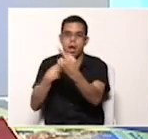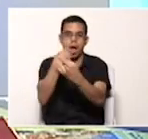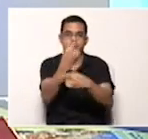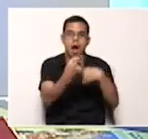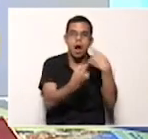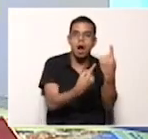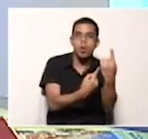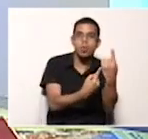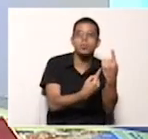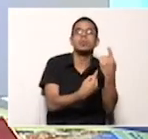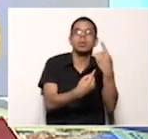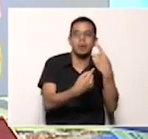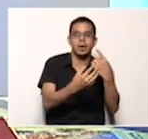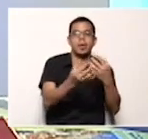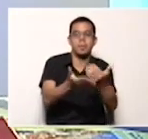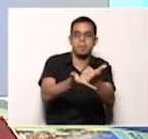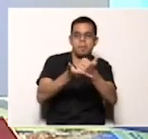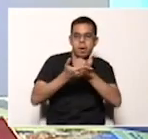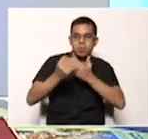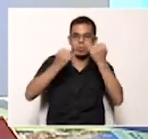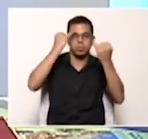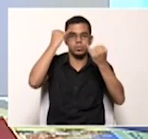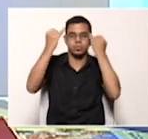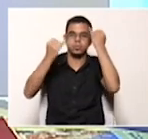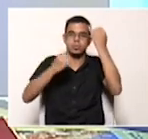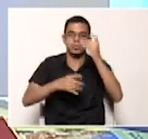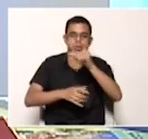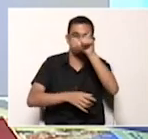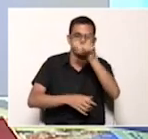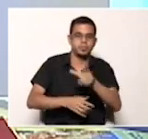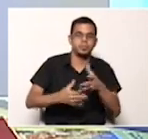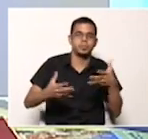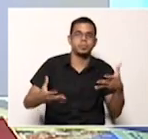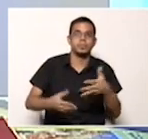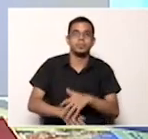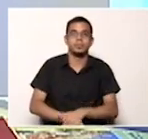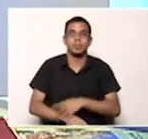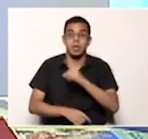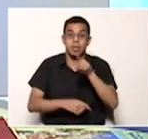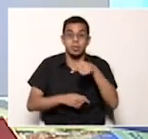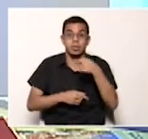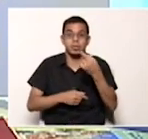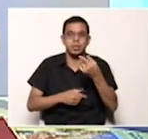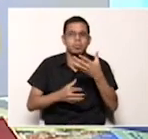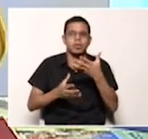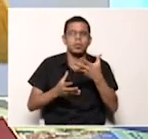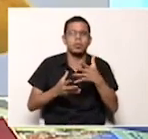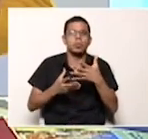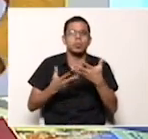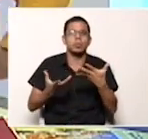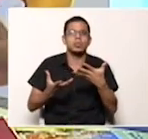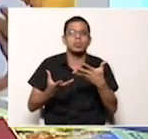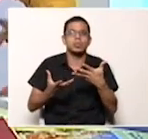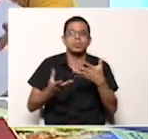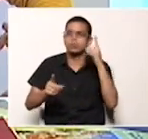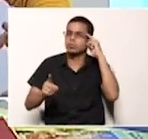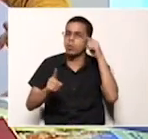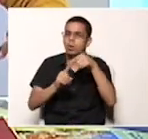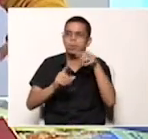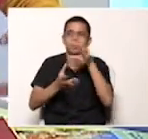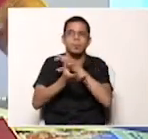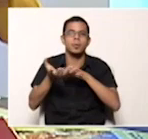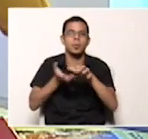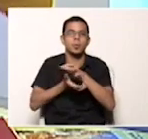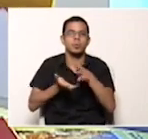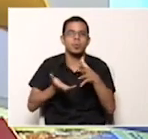principal dificultad, que es la que irá en el tronco. Y luego precisar las causas, que son las que vamos a colocar en